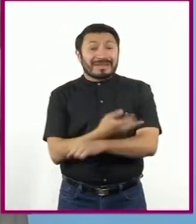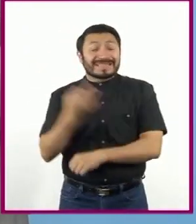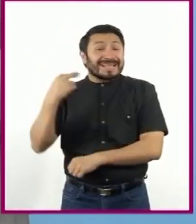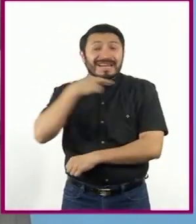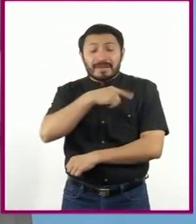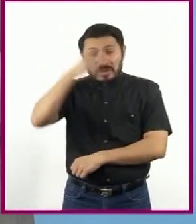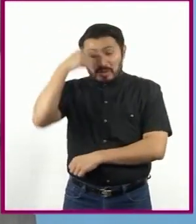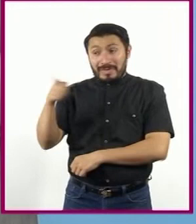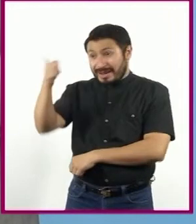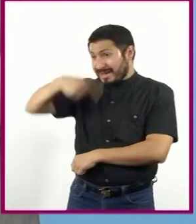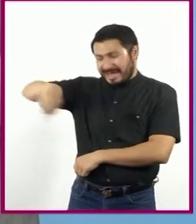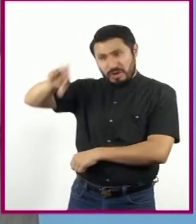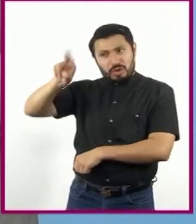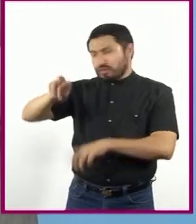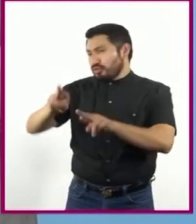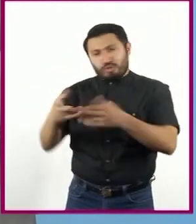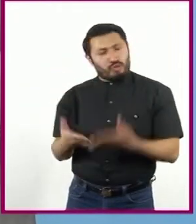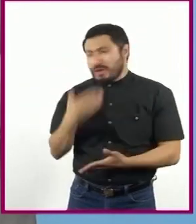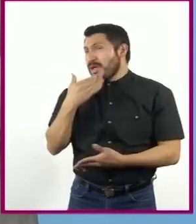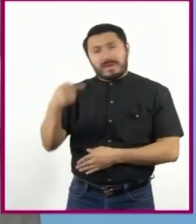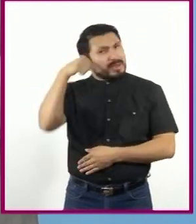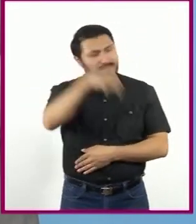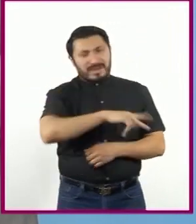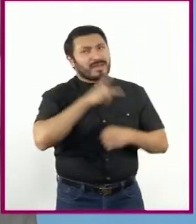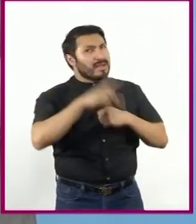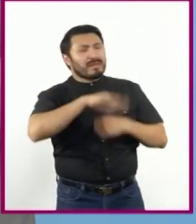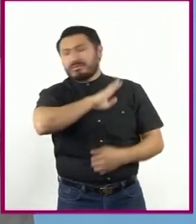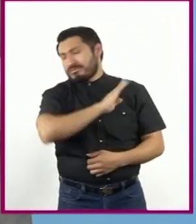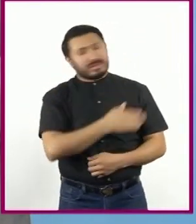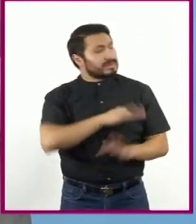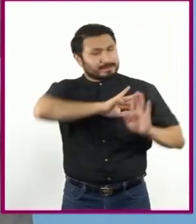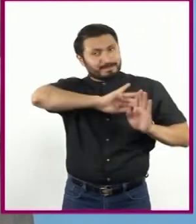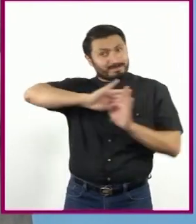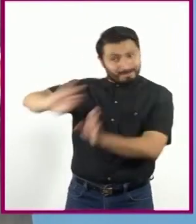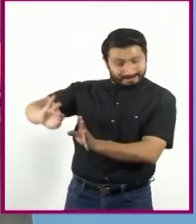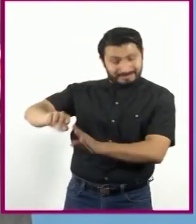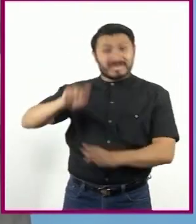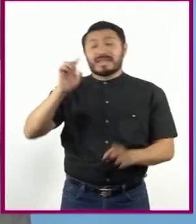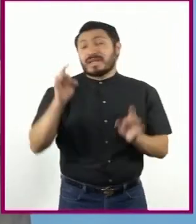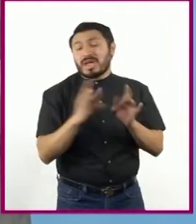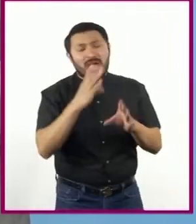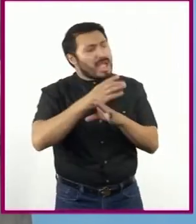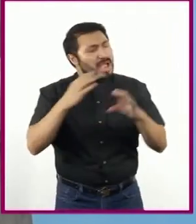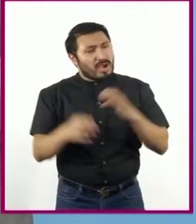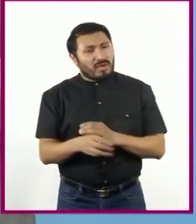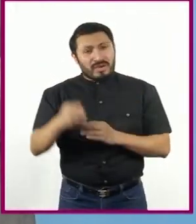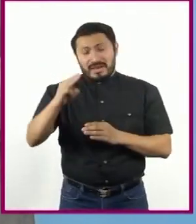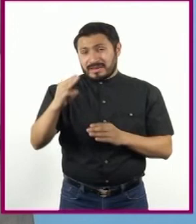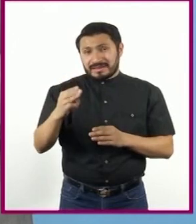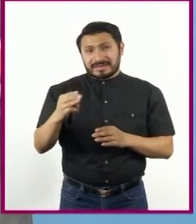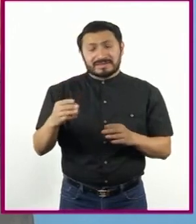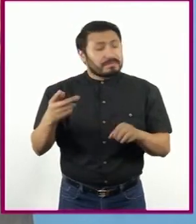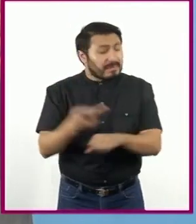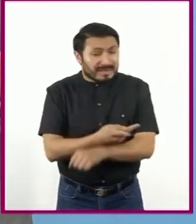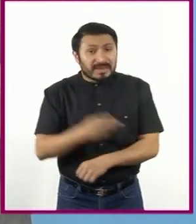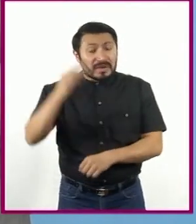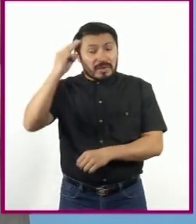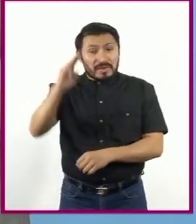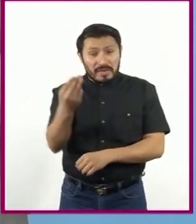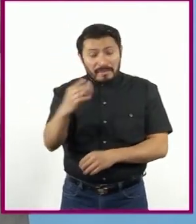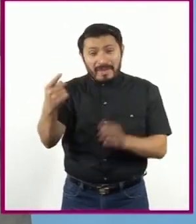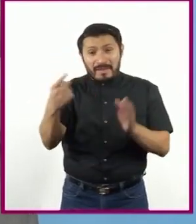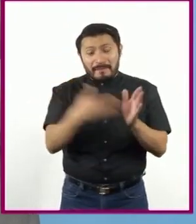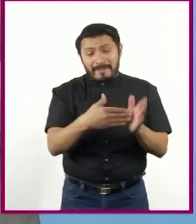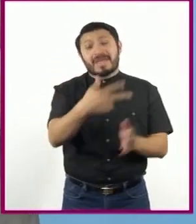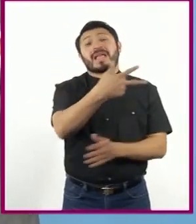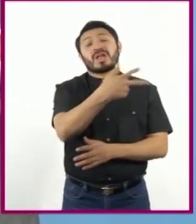tropas no fuesen bien recibidas en España, tras los sucesos de mayo de 1808. Sin duda,